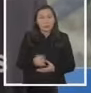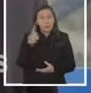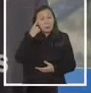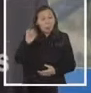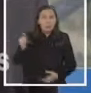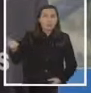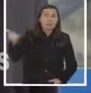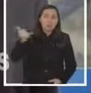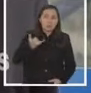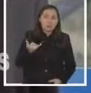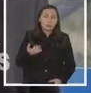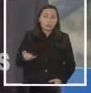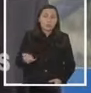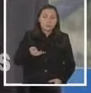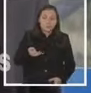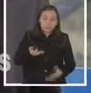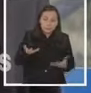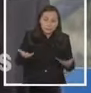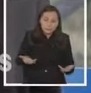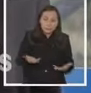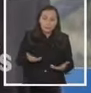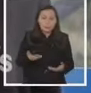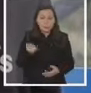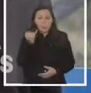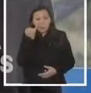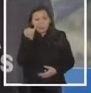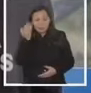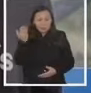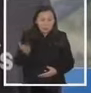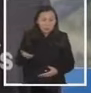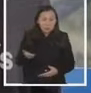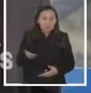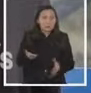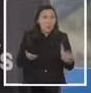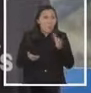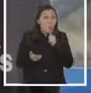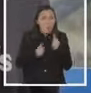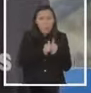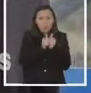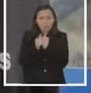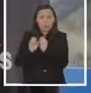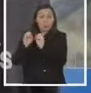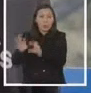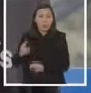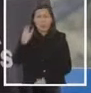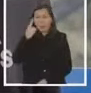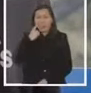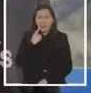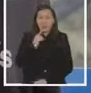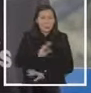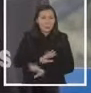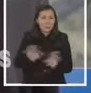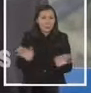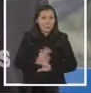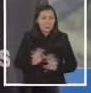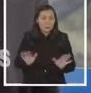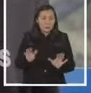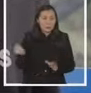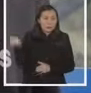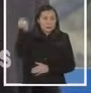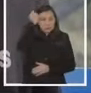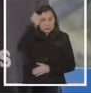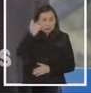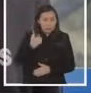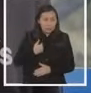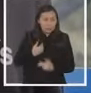me llamaban y me decían que se incomodaba porque como yo no lo iba a dejar, fueron 3 días, pero traumáticos para